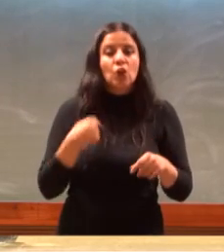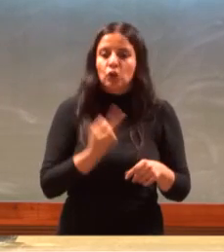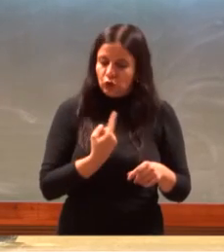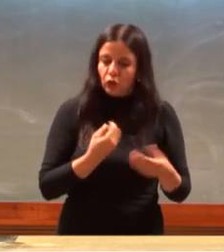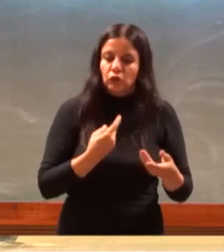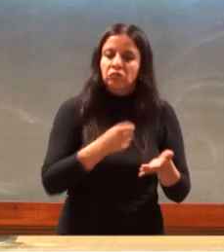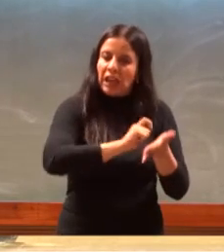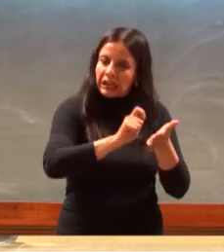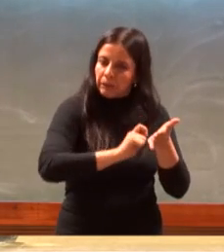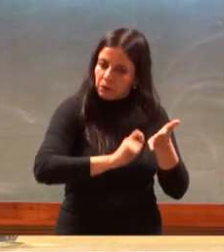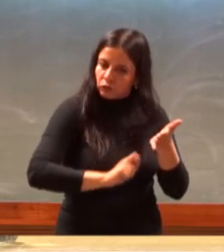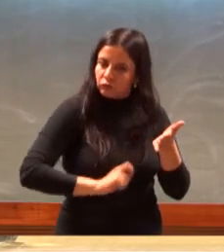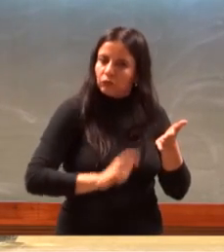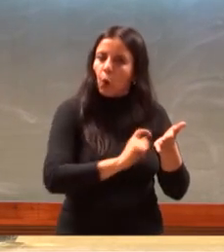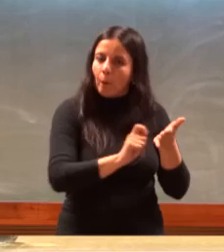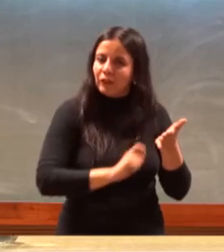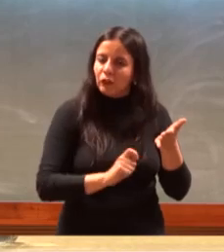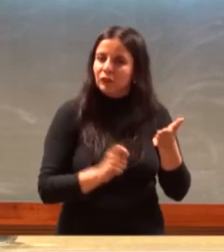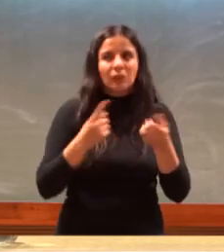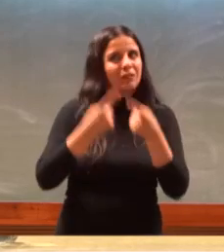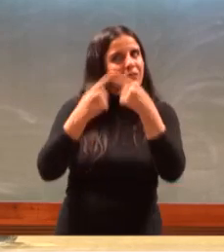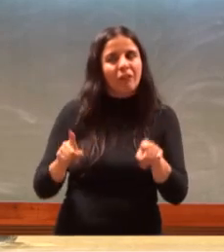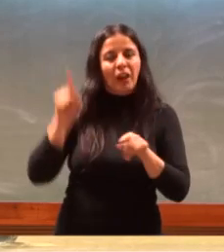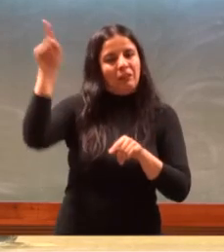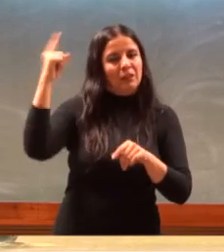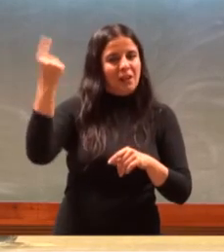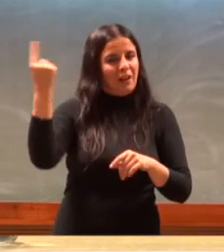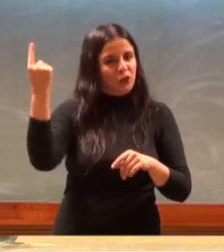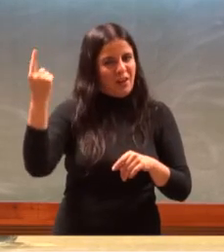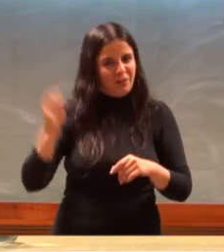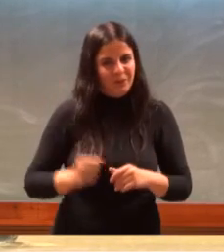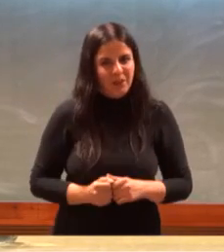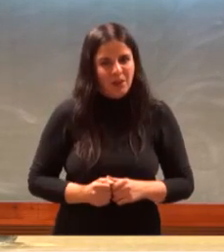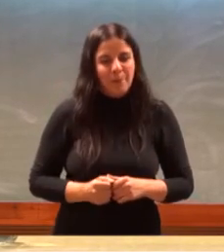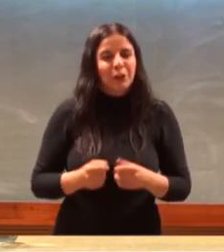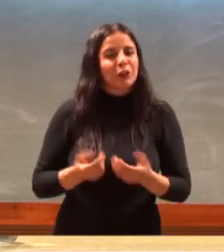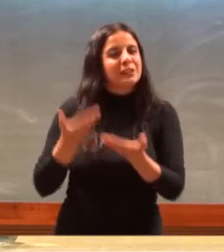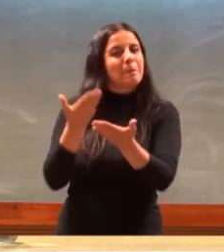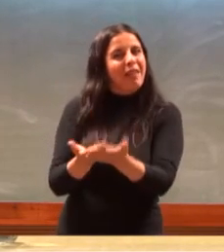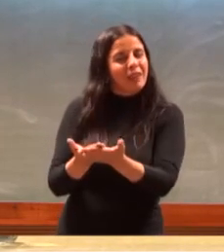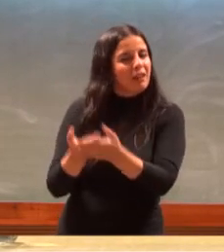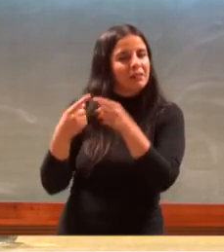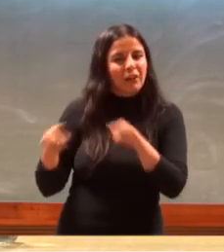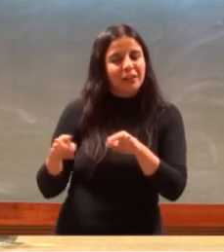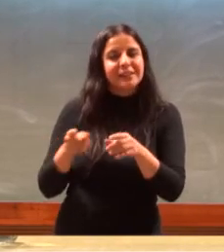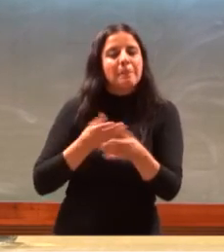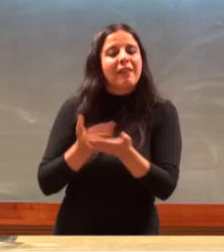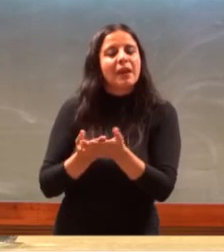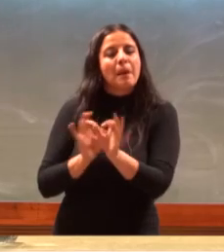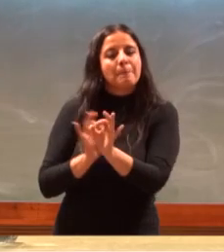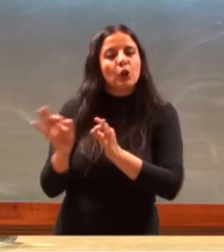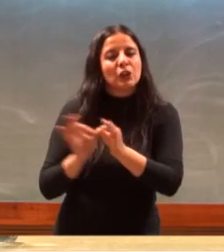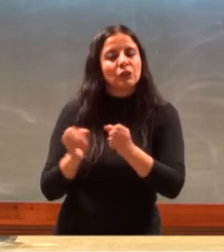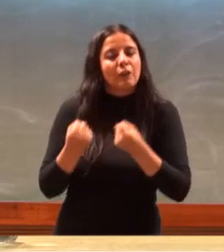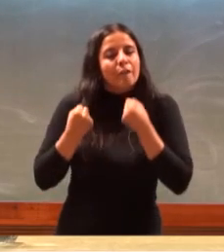respecto eh donde lo que se plantea con las con las prácticas sociocomunitarios que